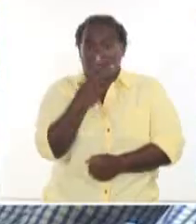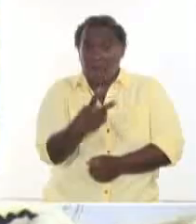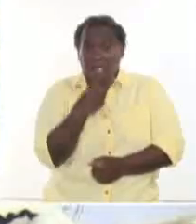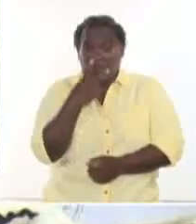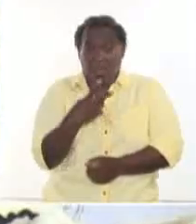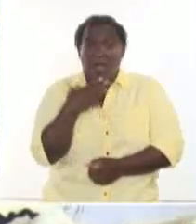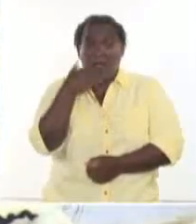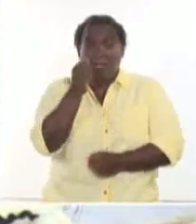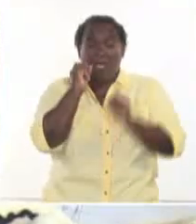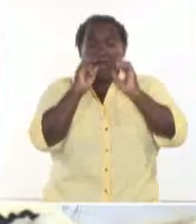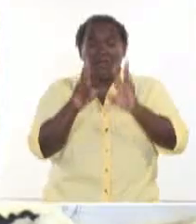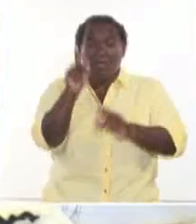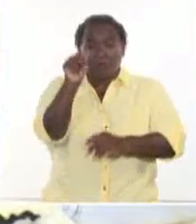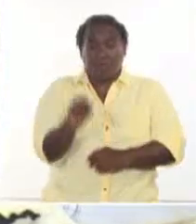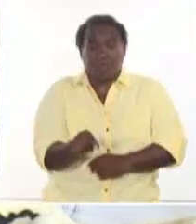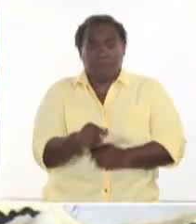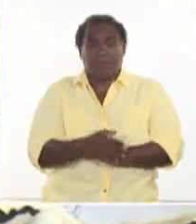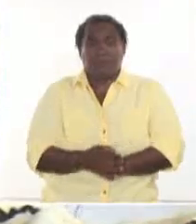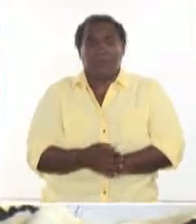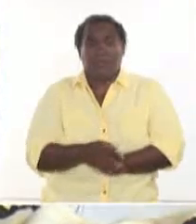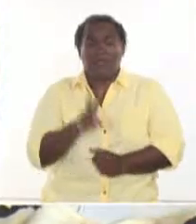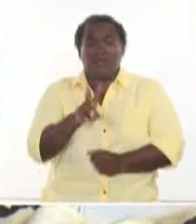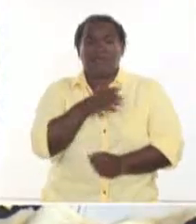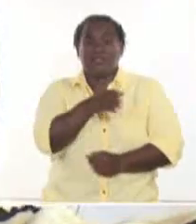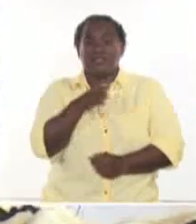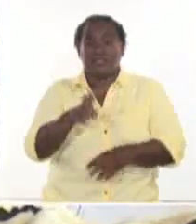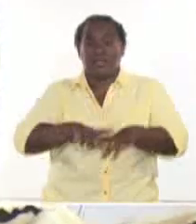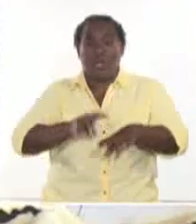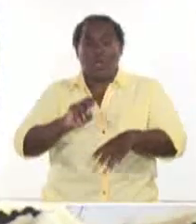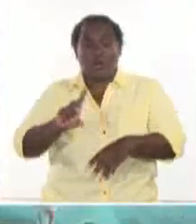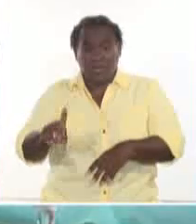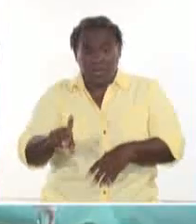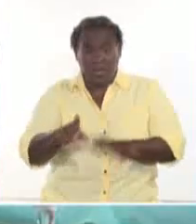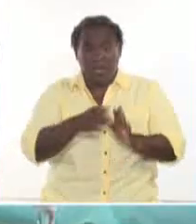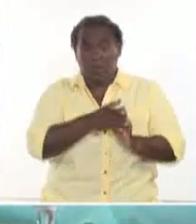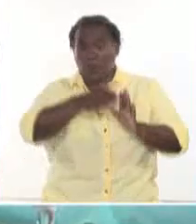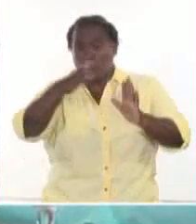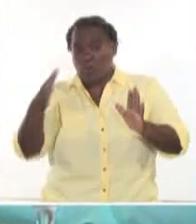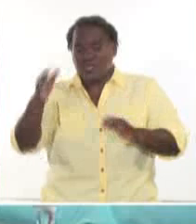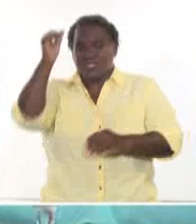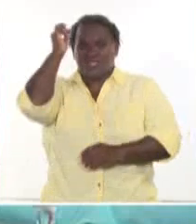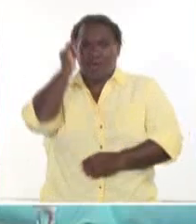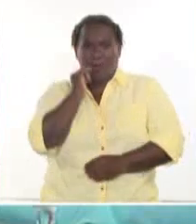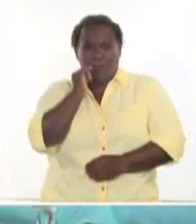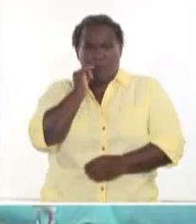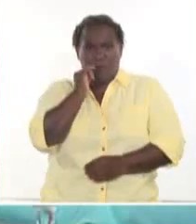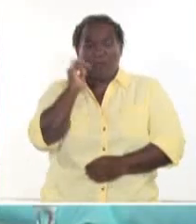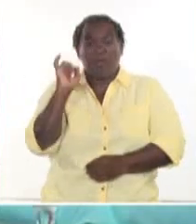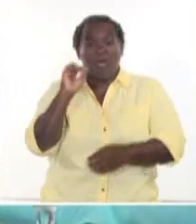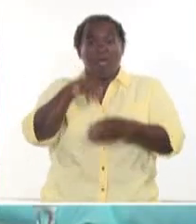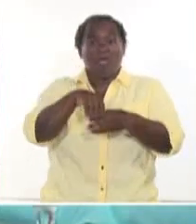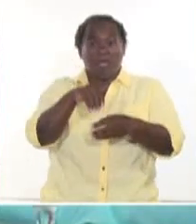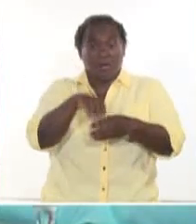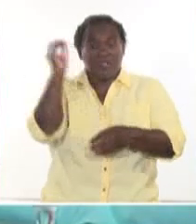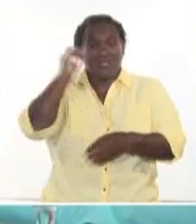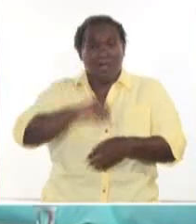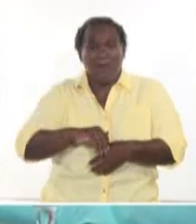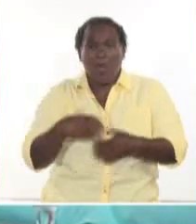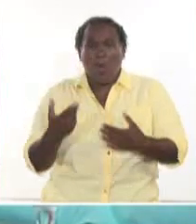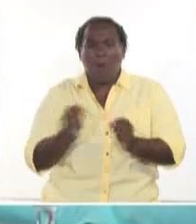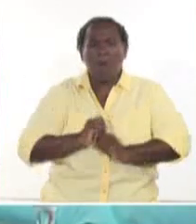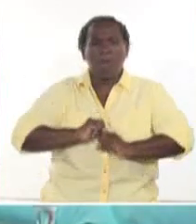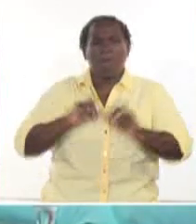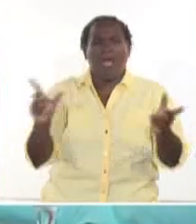todos. La visita parlamentaria a Holguín se extenderá hasta el próximo sábado e incluye conocer el impacto de las políticas de